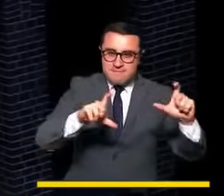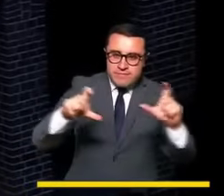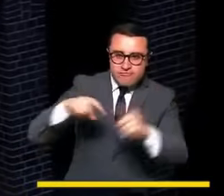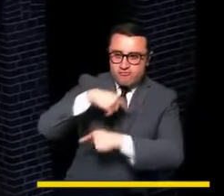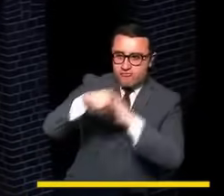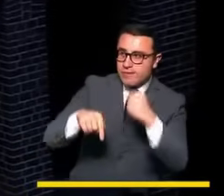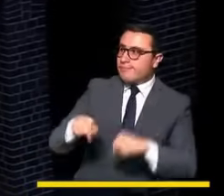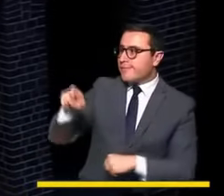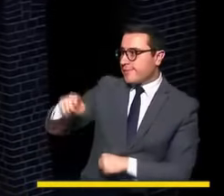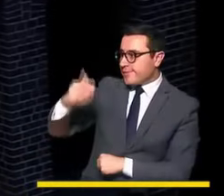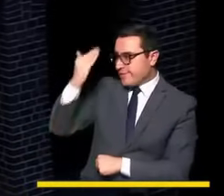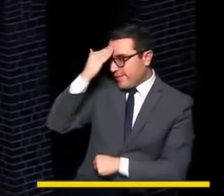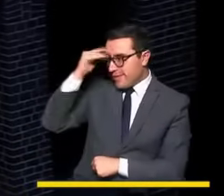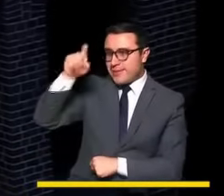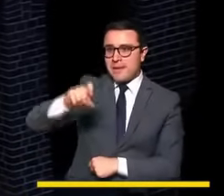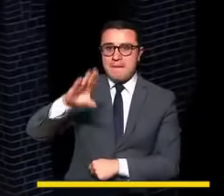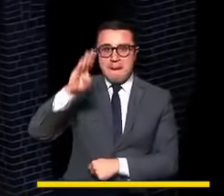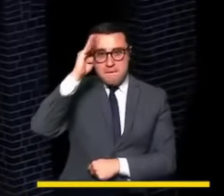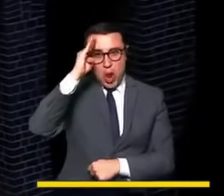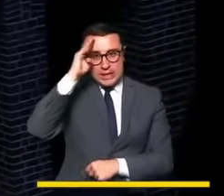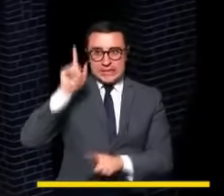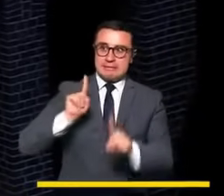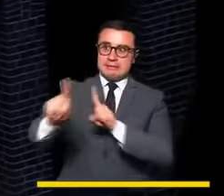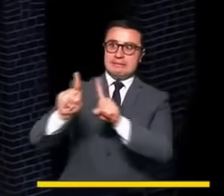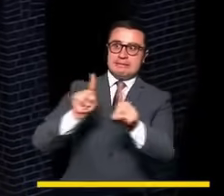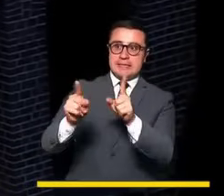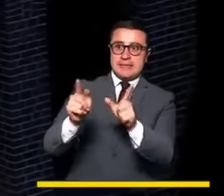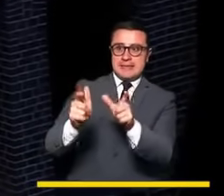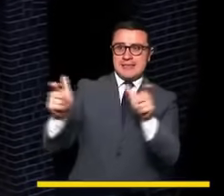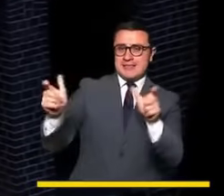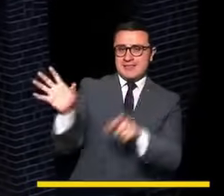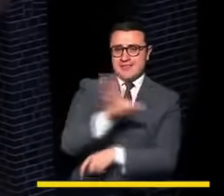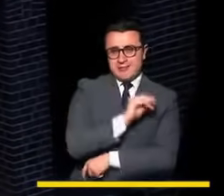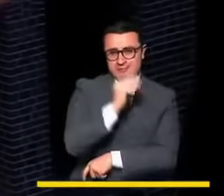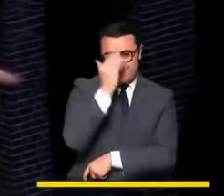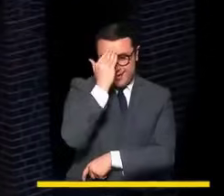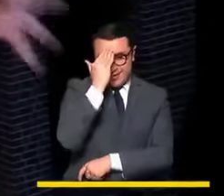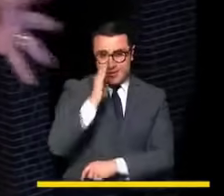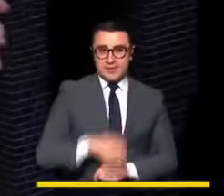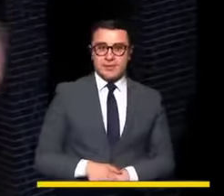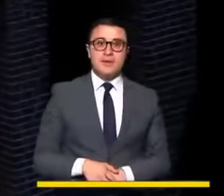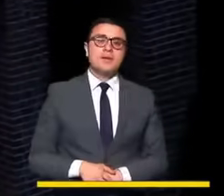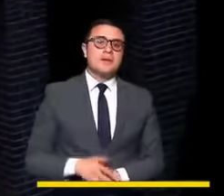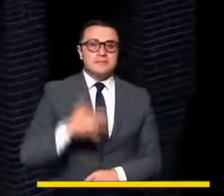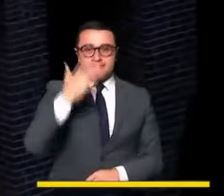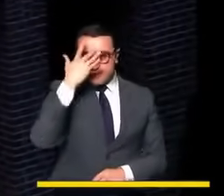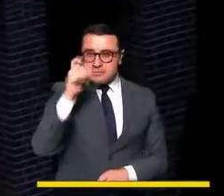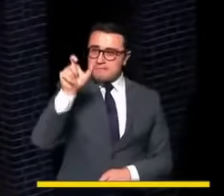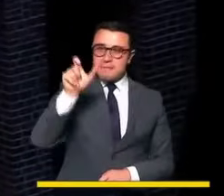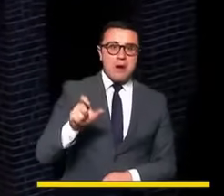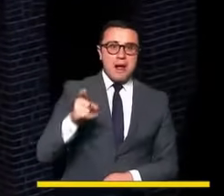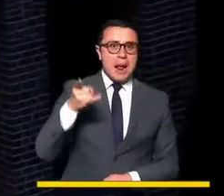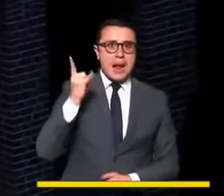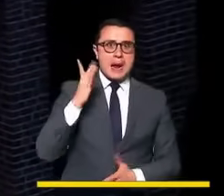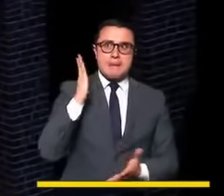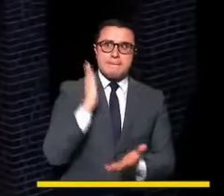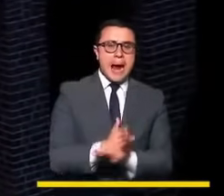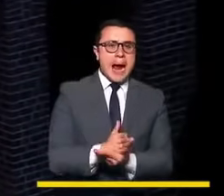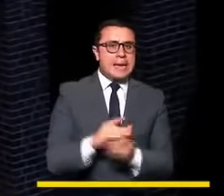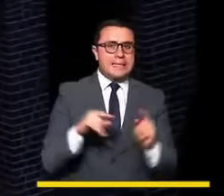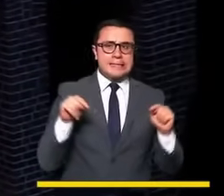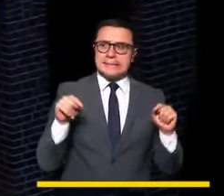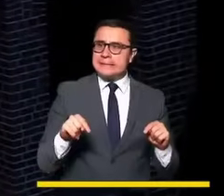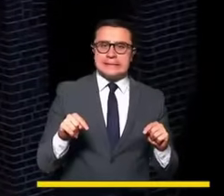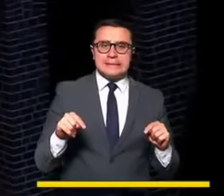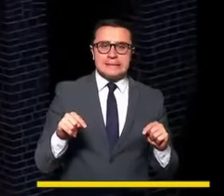ahí, por muchas razones. Porque un turista que caiga en alguna cosa de las que nos suceden,